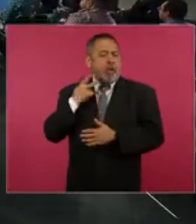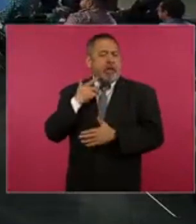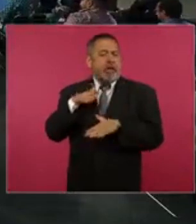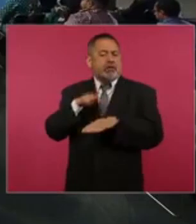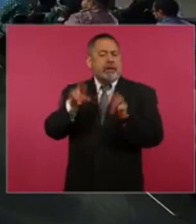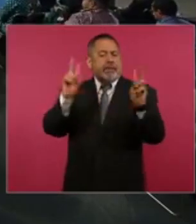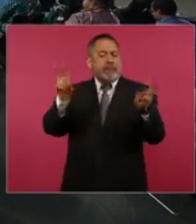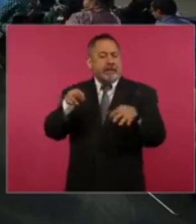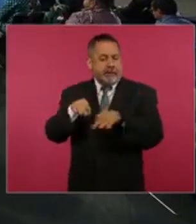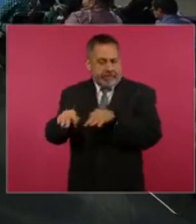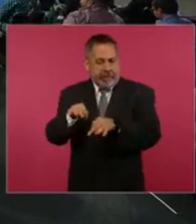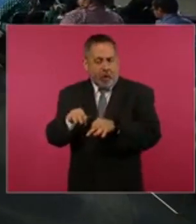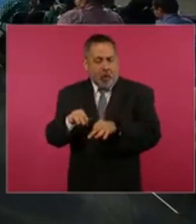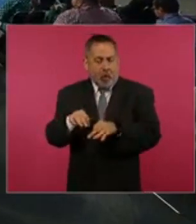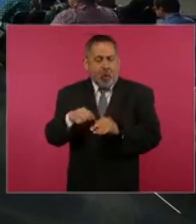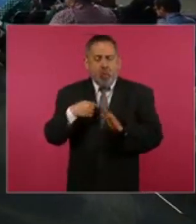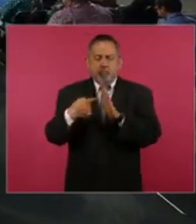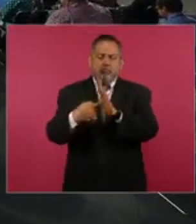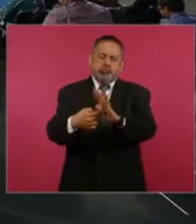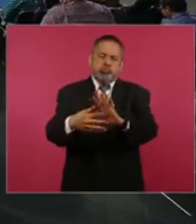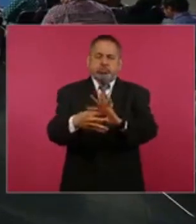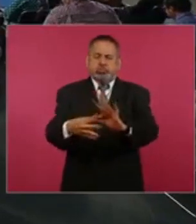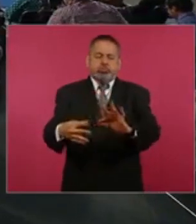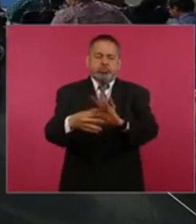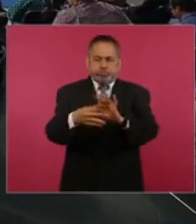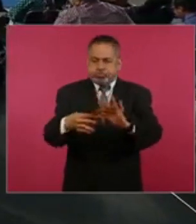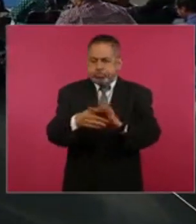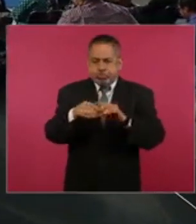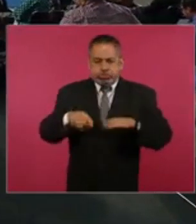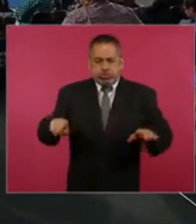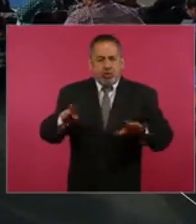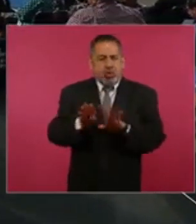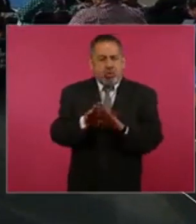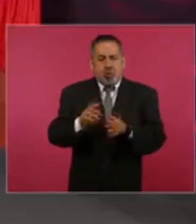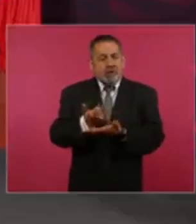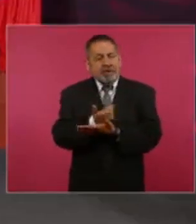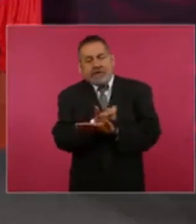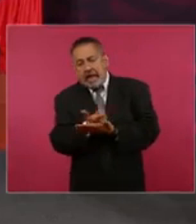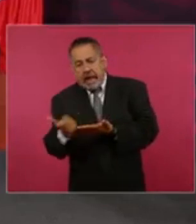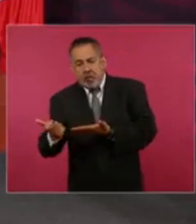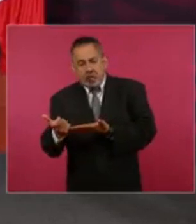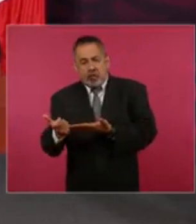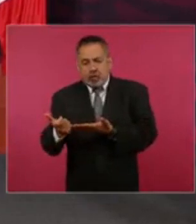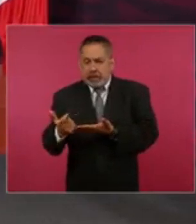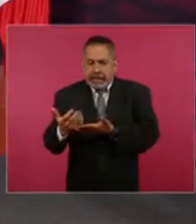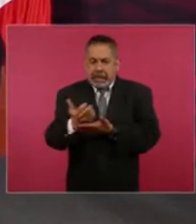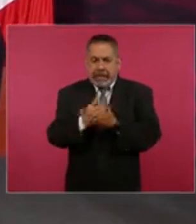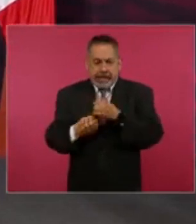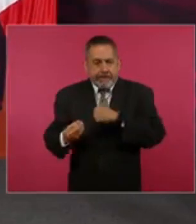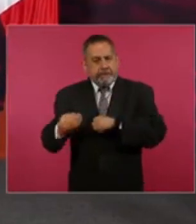Nuestra política para mejorar los salarios de los trabajadores,